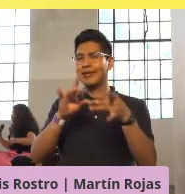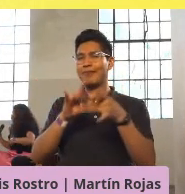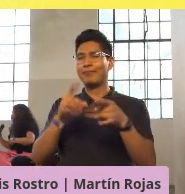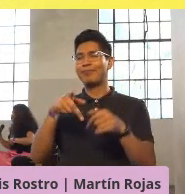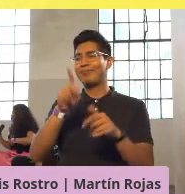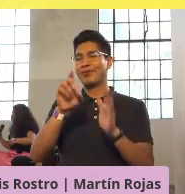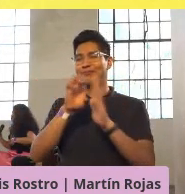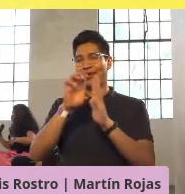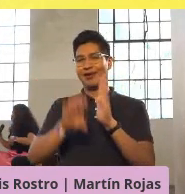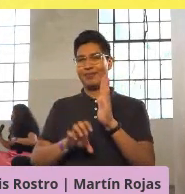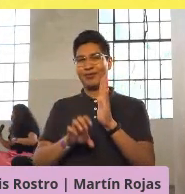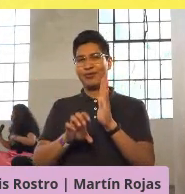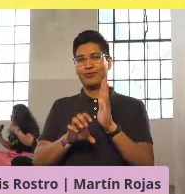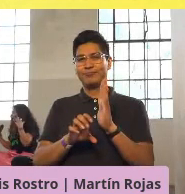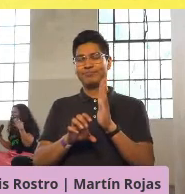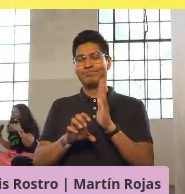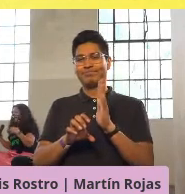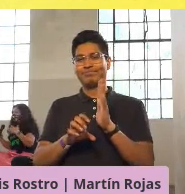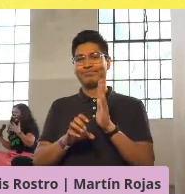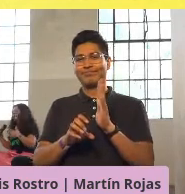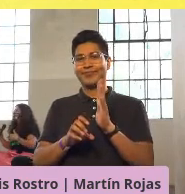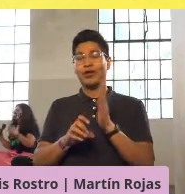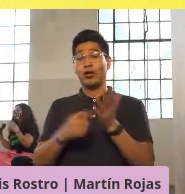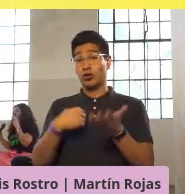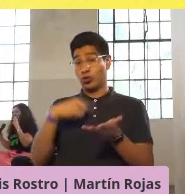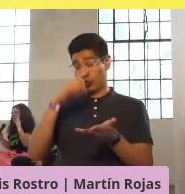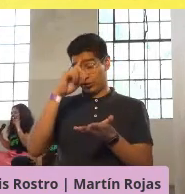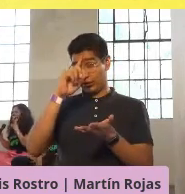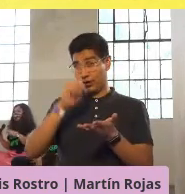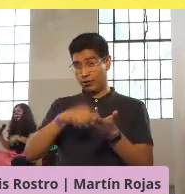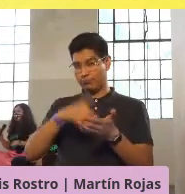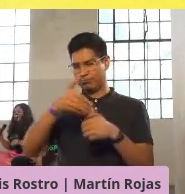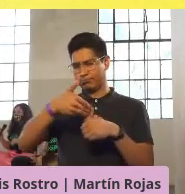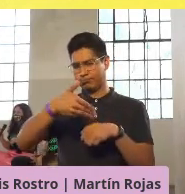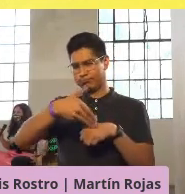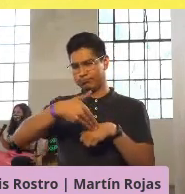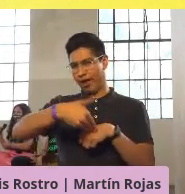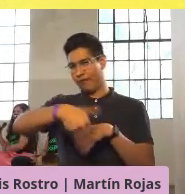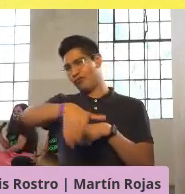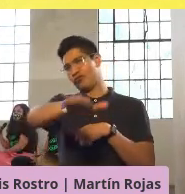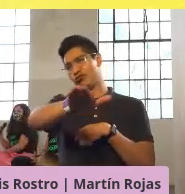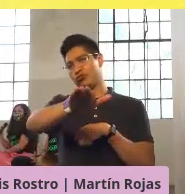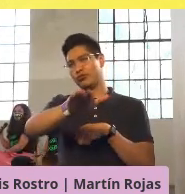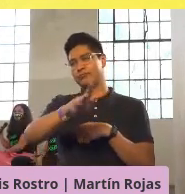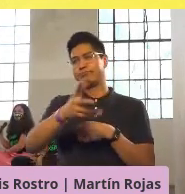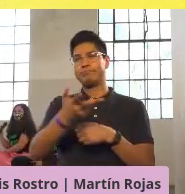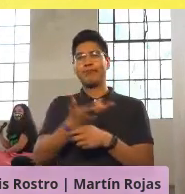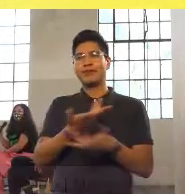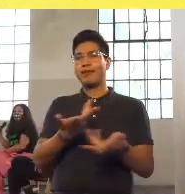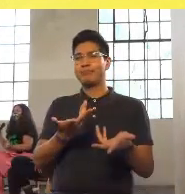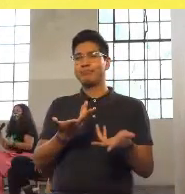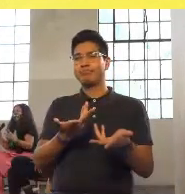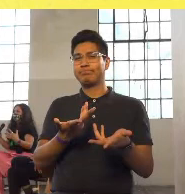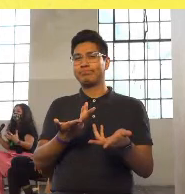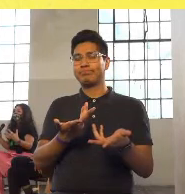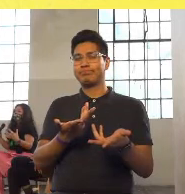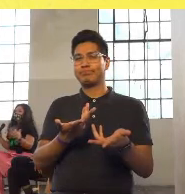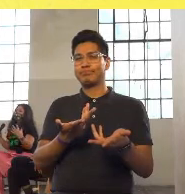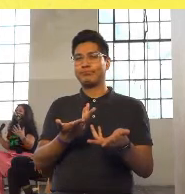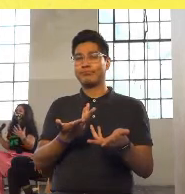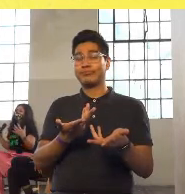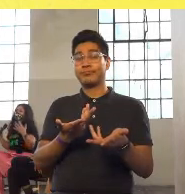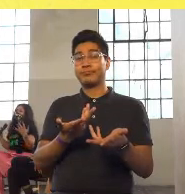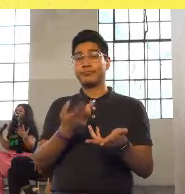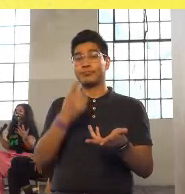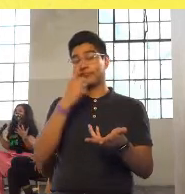fueguito que me va a seguir, yo creo que qué gran adjetivo para eso, hace también que